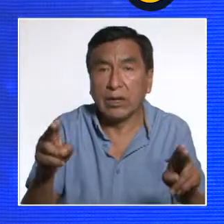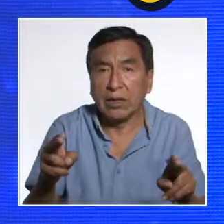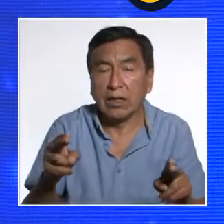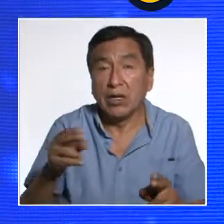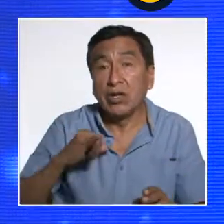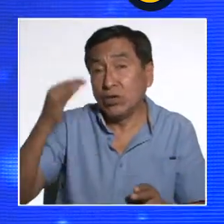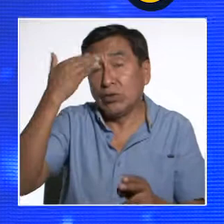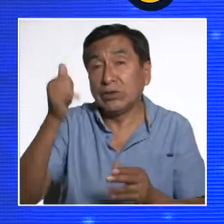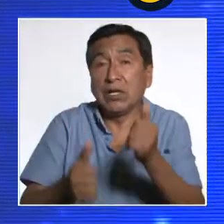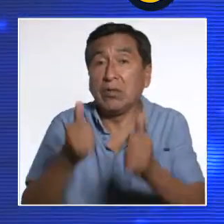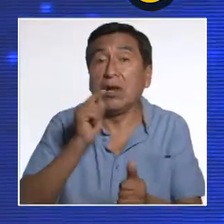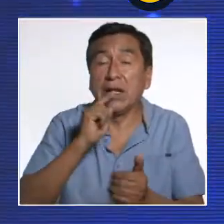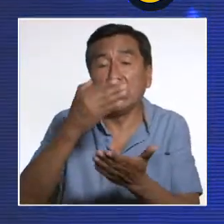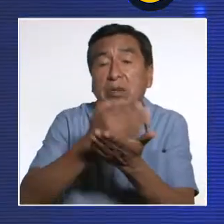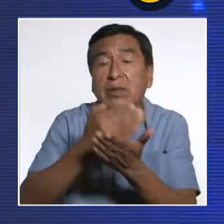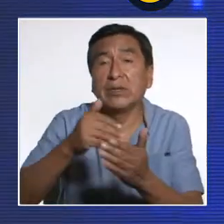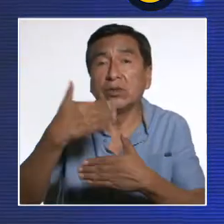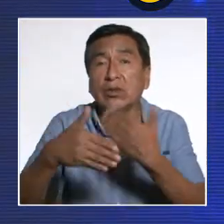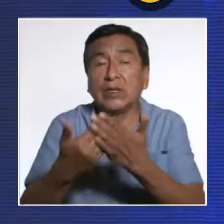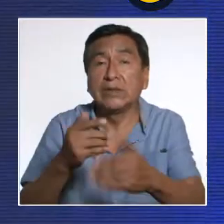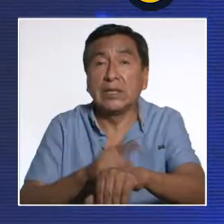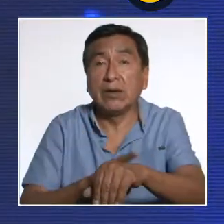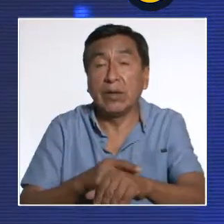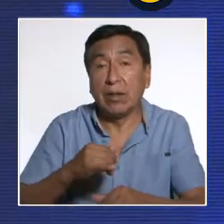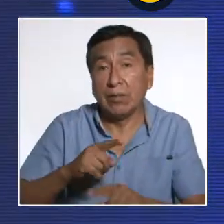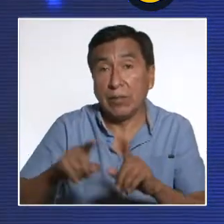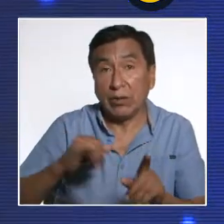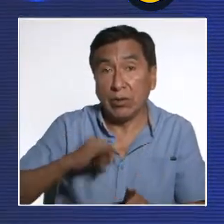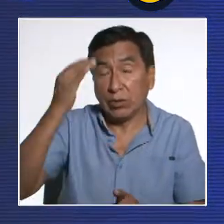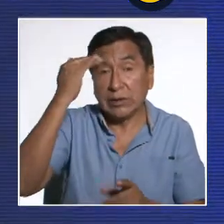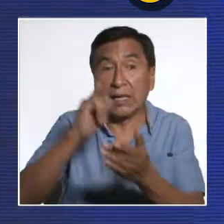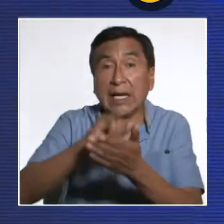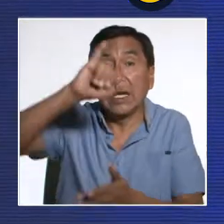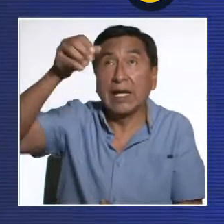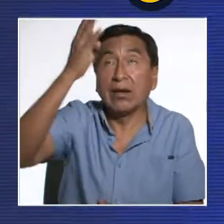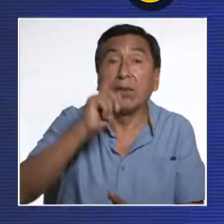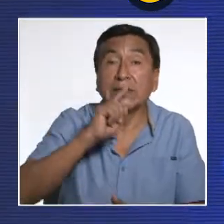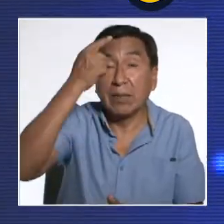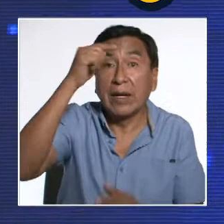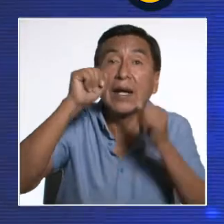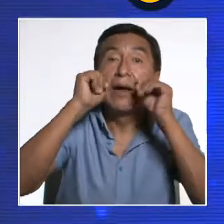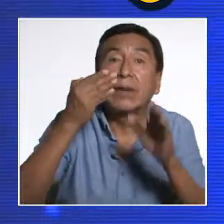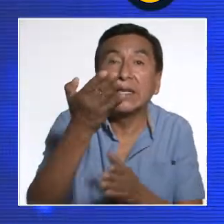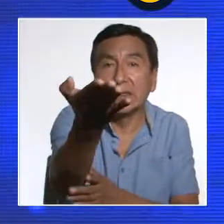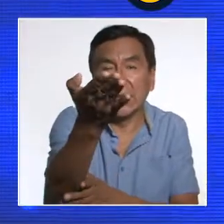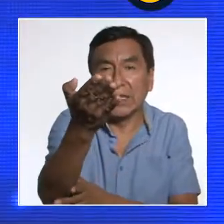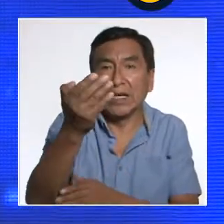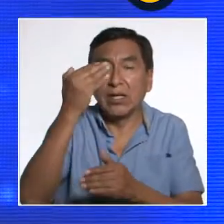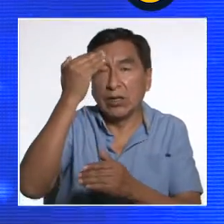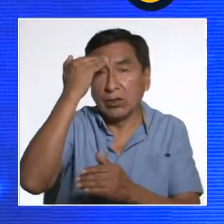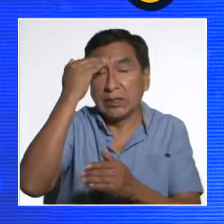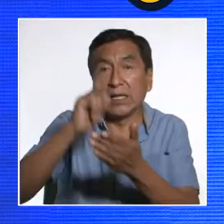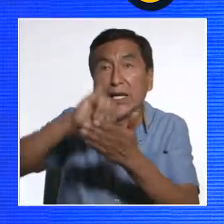yo no sé cuál ha sido tu limitación en este tiempo, pero yo sé que Jehová está para bendecirte. Yo sé que Jehová está para